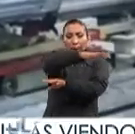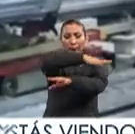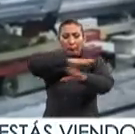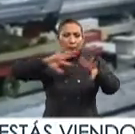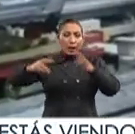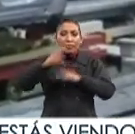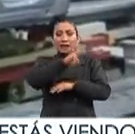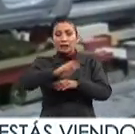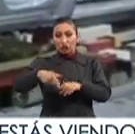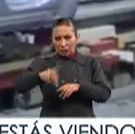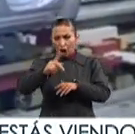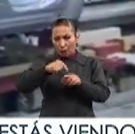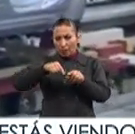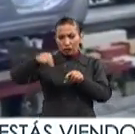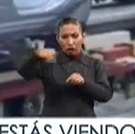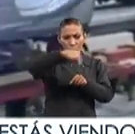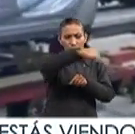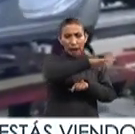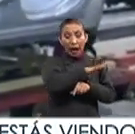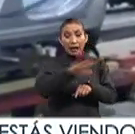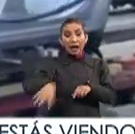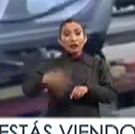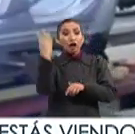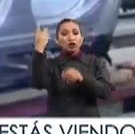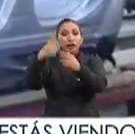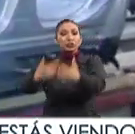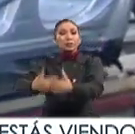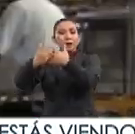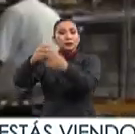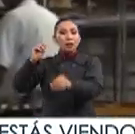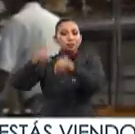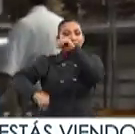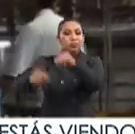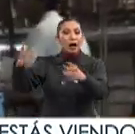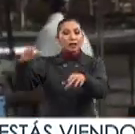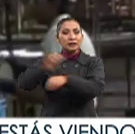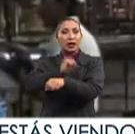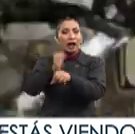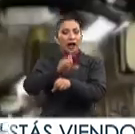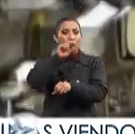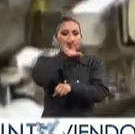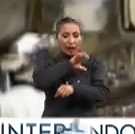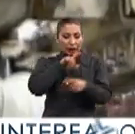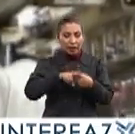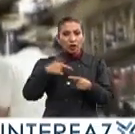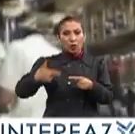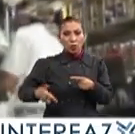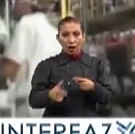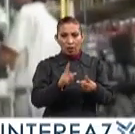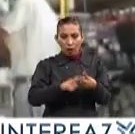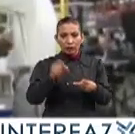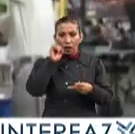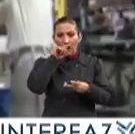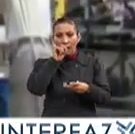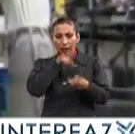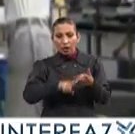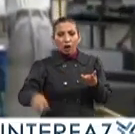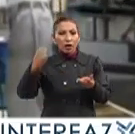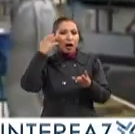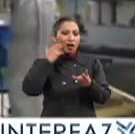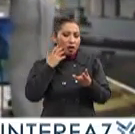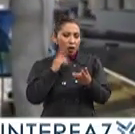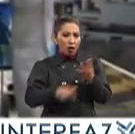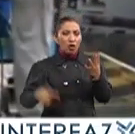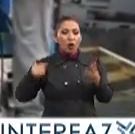radio promedio de 300 kilómetros, se ubican 14 armadoras de vehículos en los estados de Aguascalientes, Guanajuato, Jalisco, Nuevo